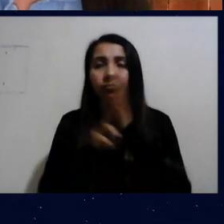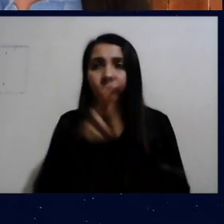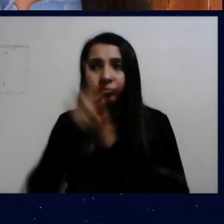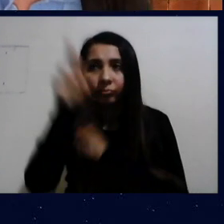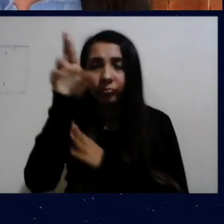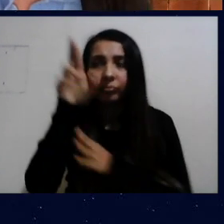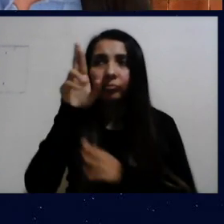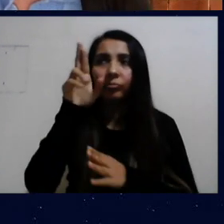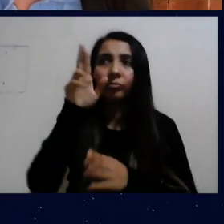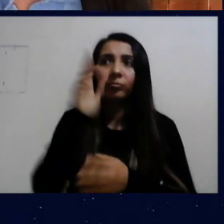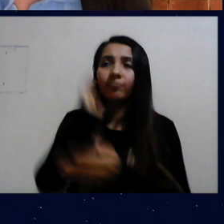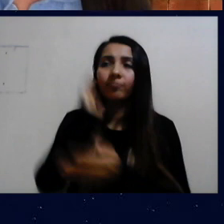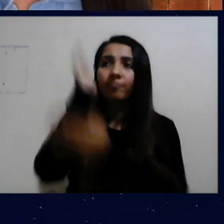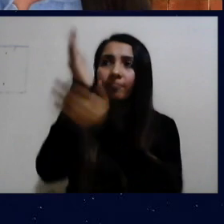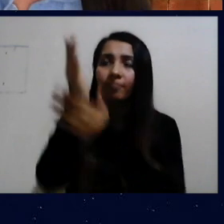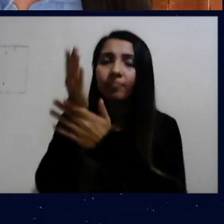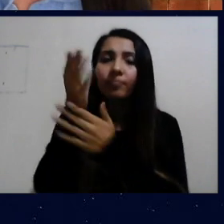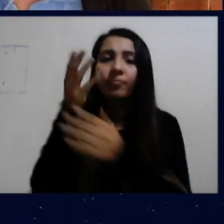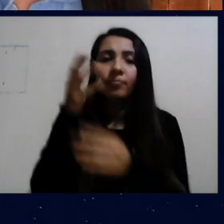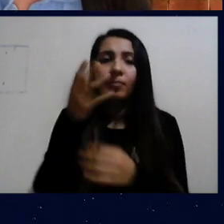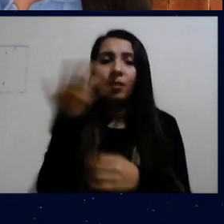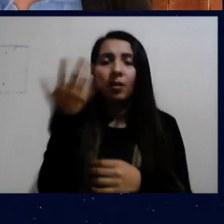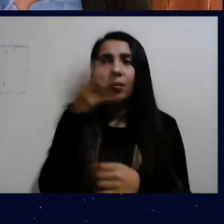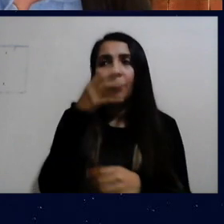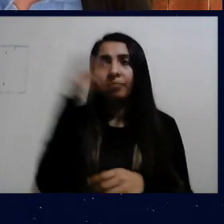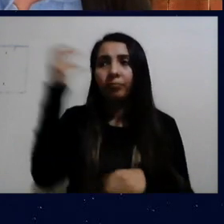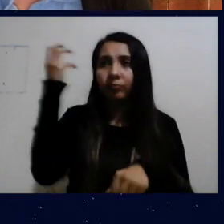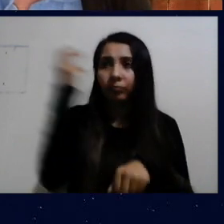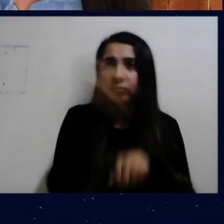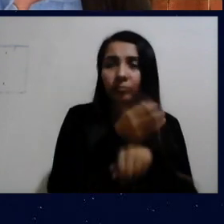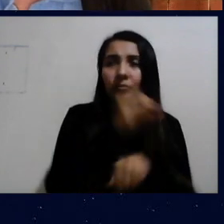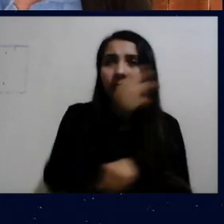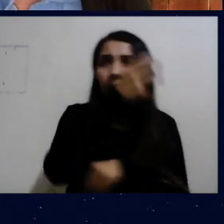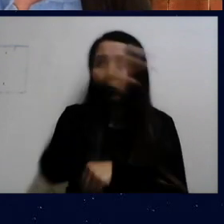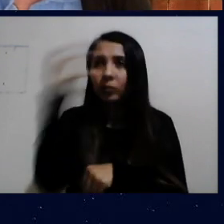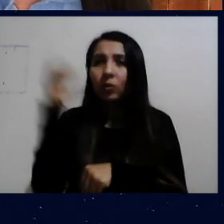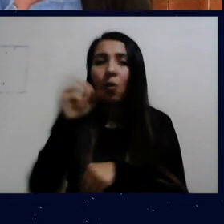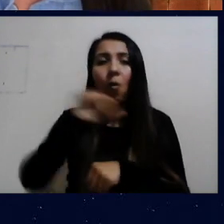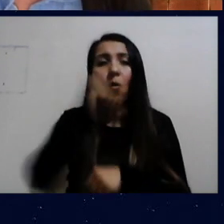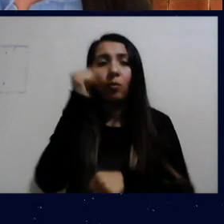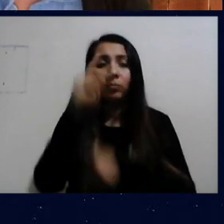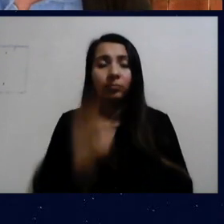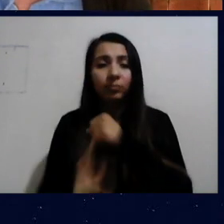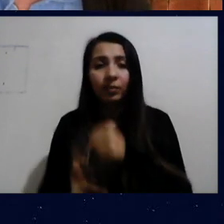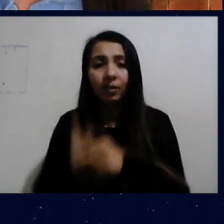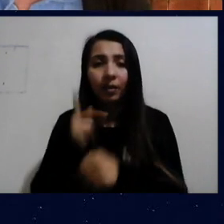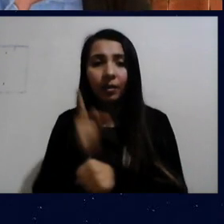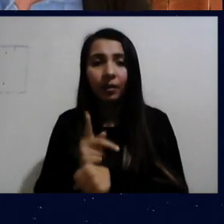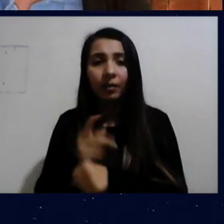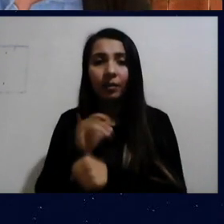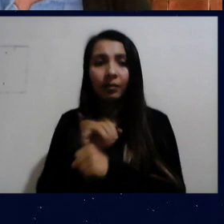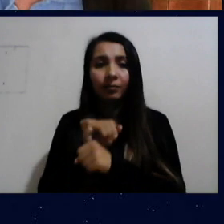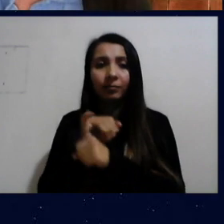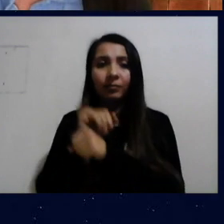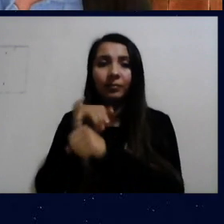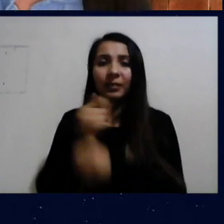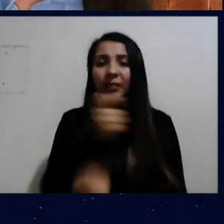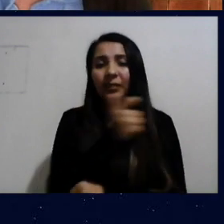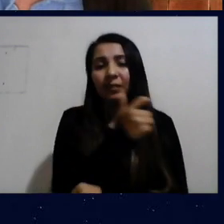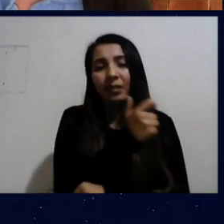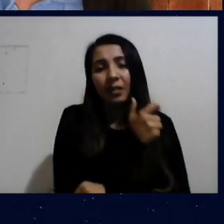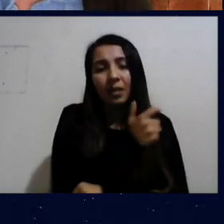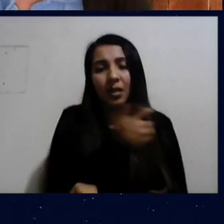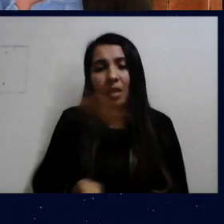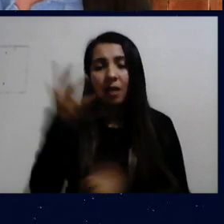planeta, estamos hablando de una investigación carísima. Entonces, lo que se trataría sería de ir hacia una investigación